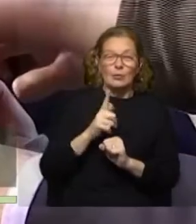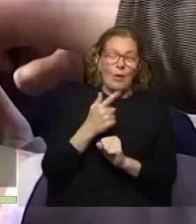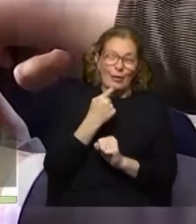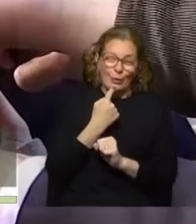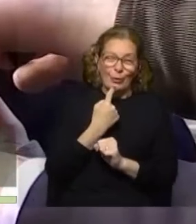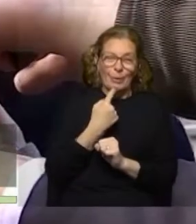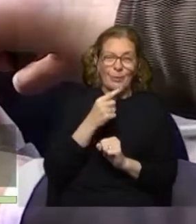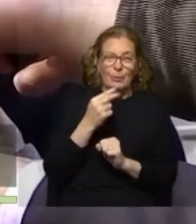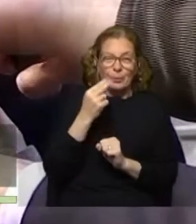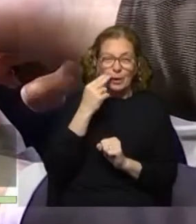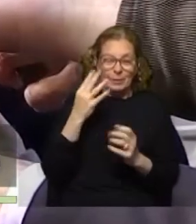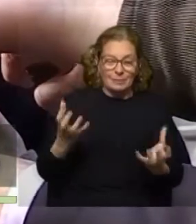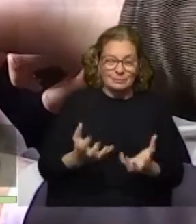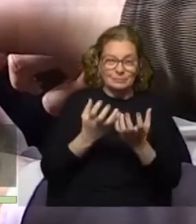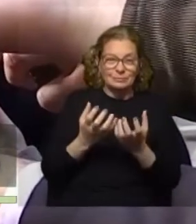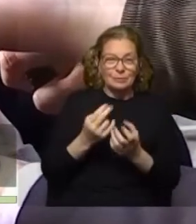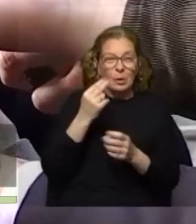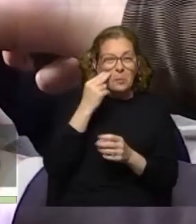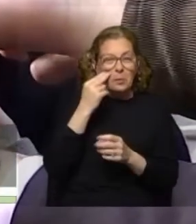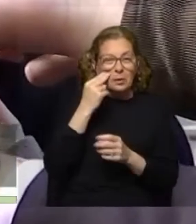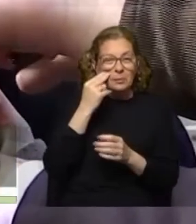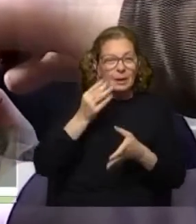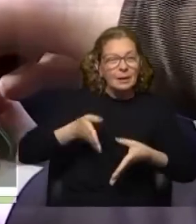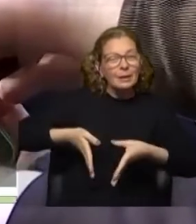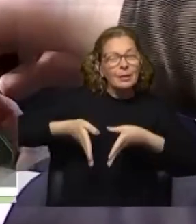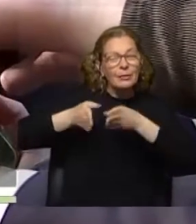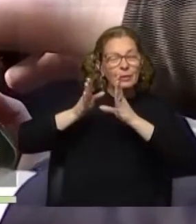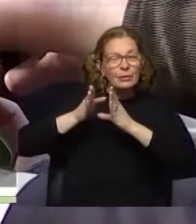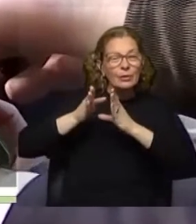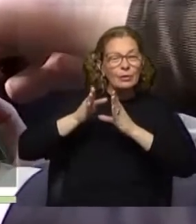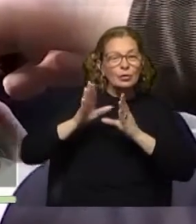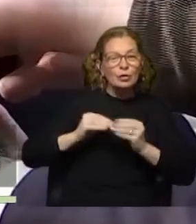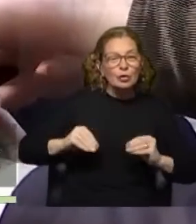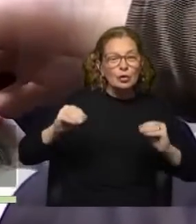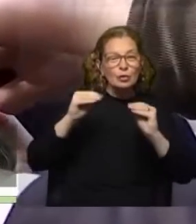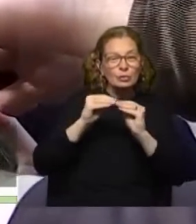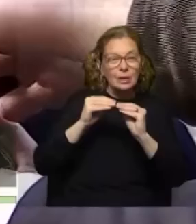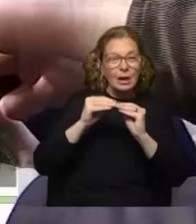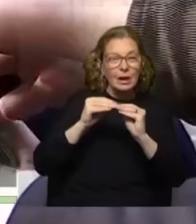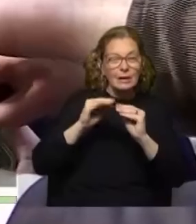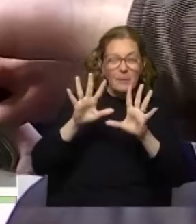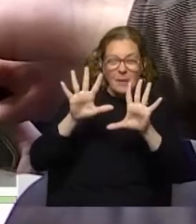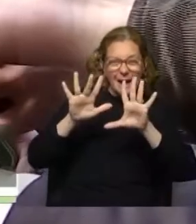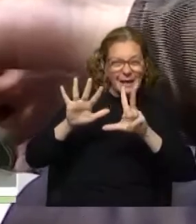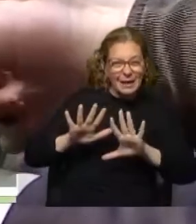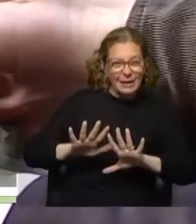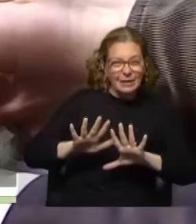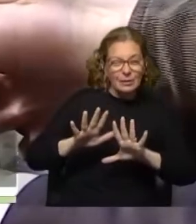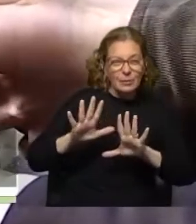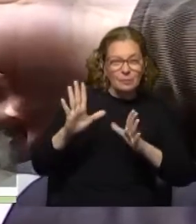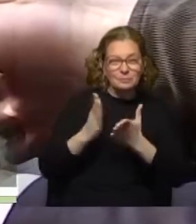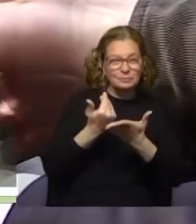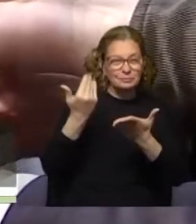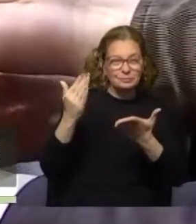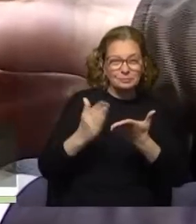este tomado por las llamas Porque la afectación del edificio en Sí fue total con exfoliación de las paredes desprendimiento